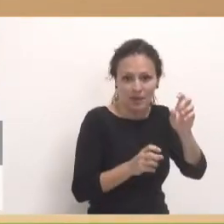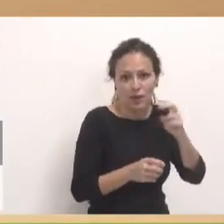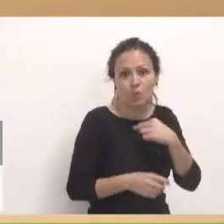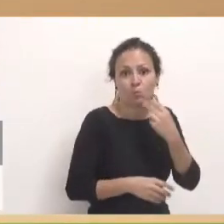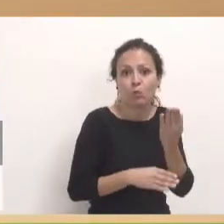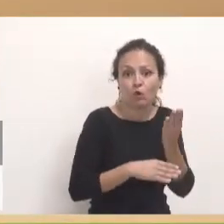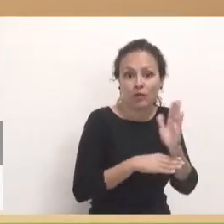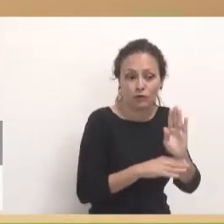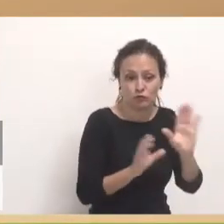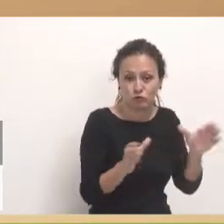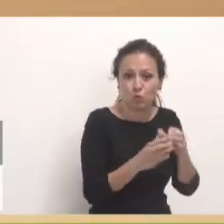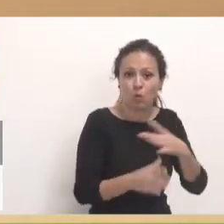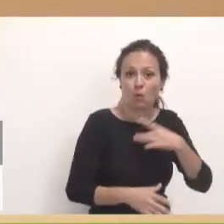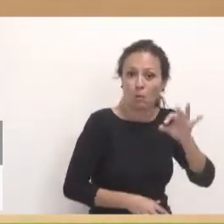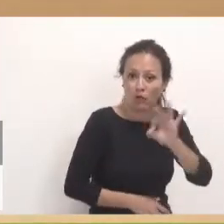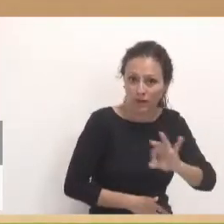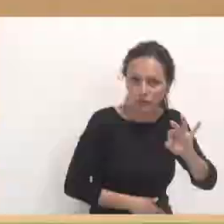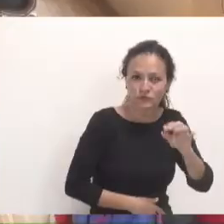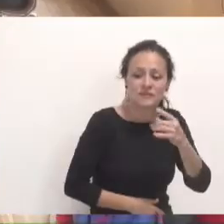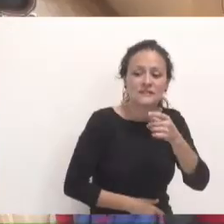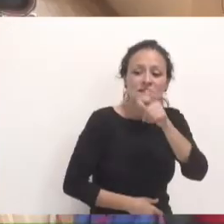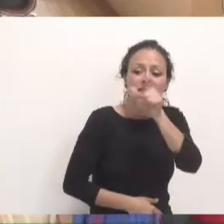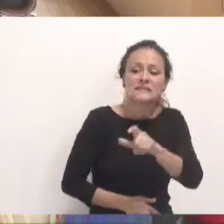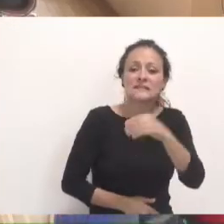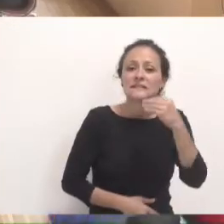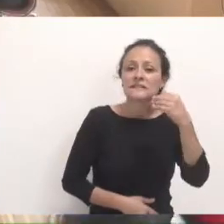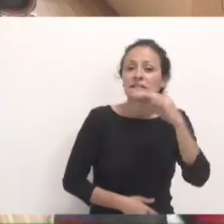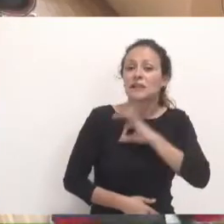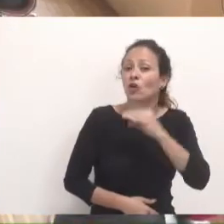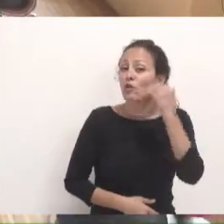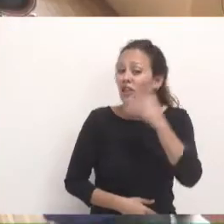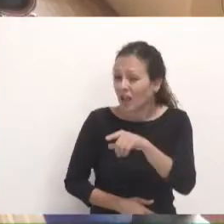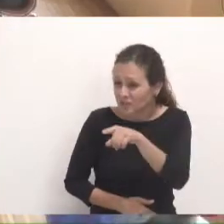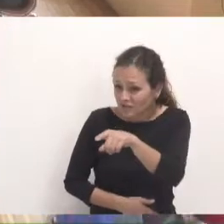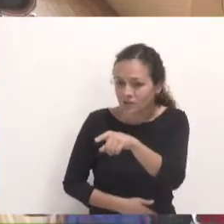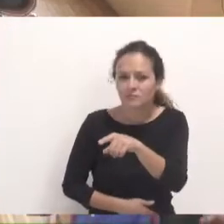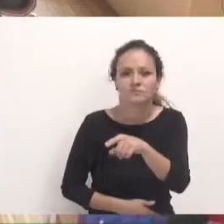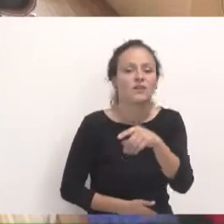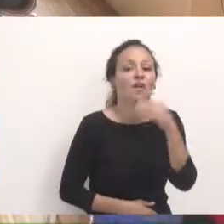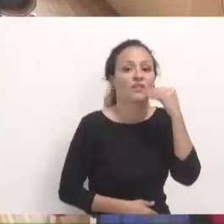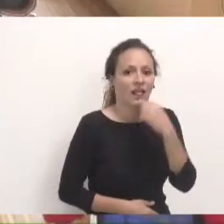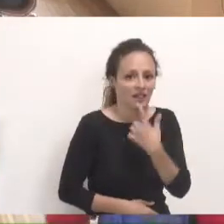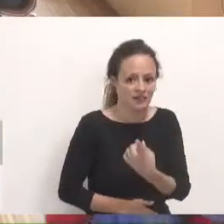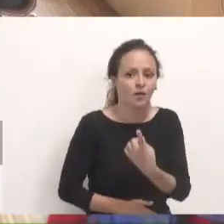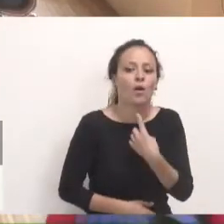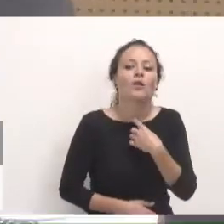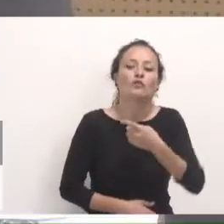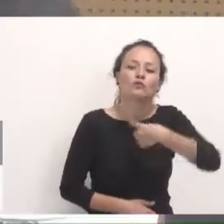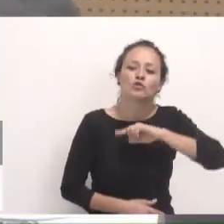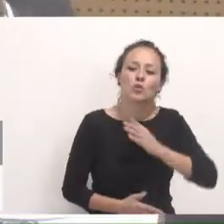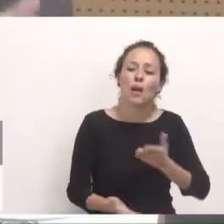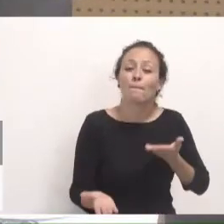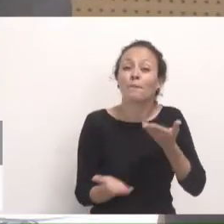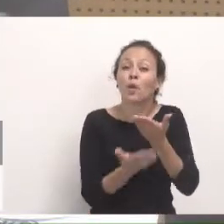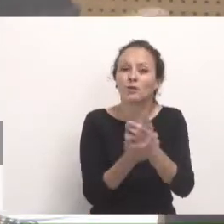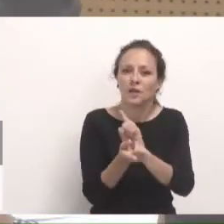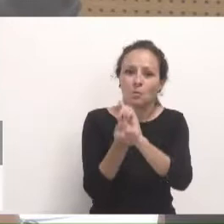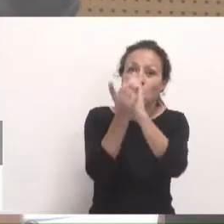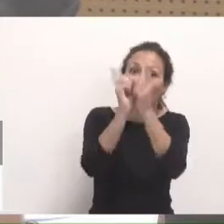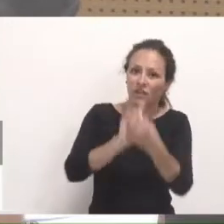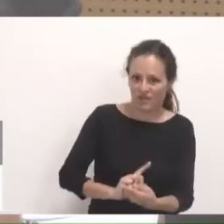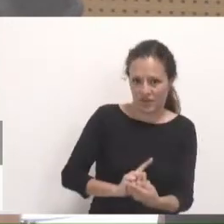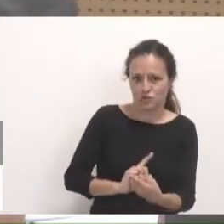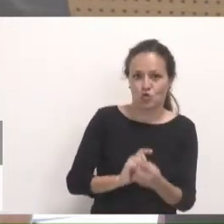Podemos, señor Frías. Sí, nosotros solemos elaborar una propuesta de modificación del anexo que aglutina